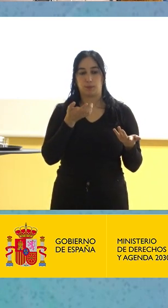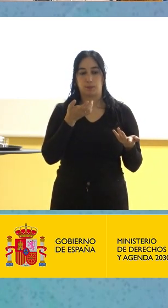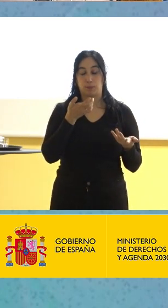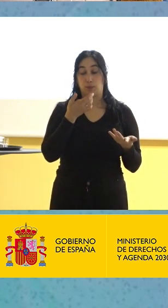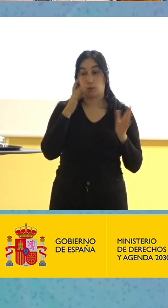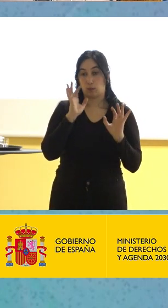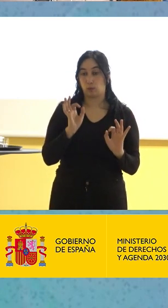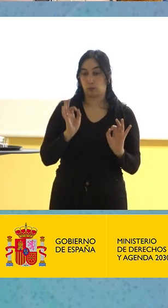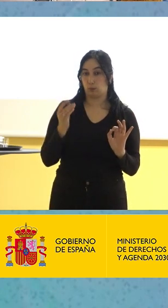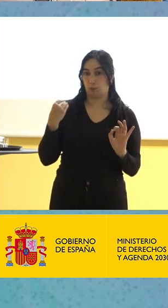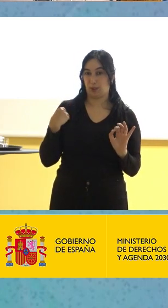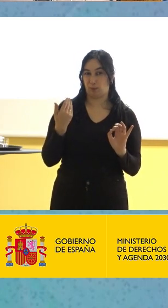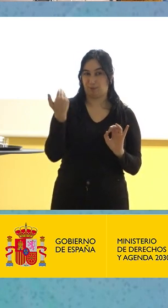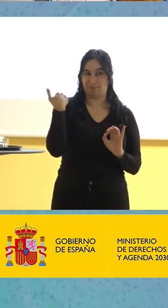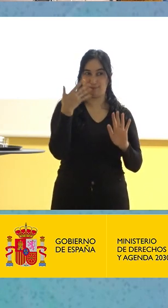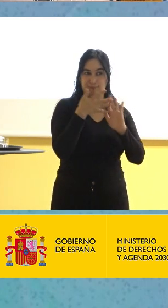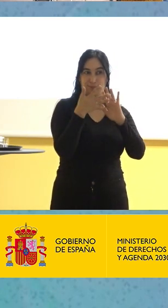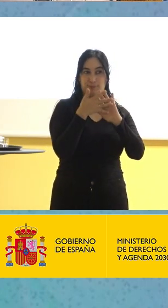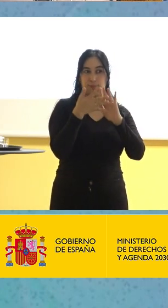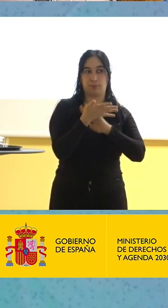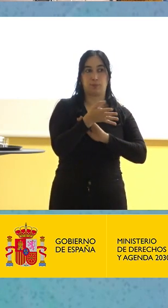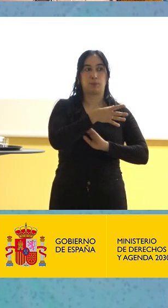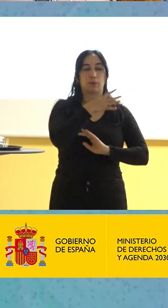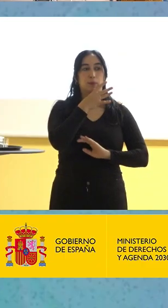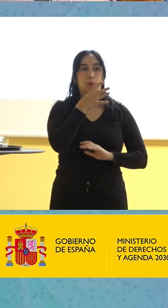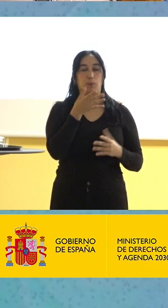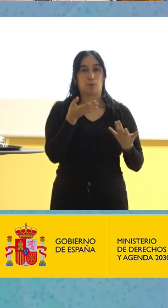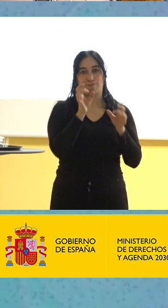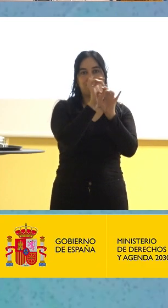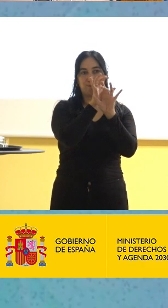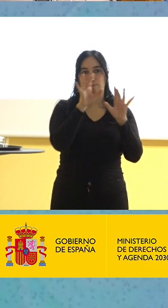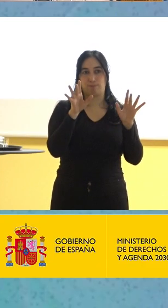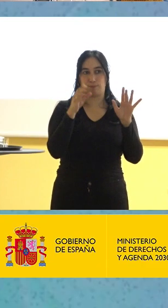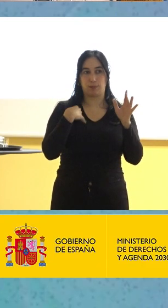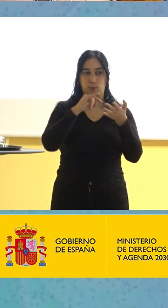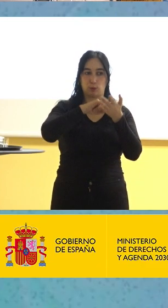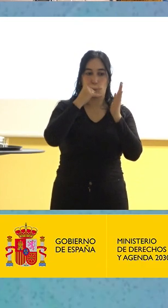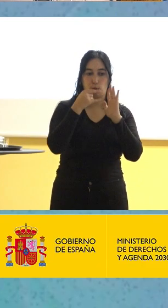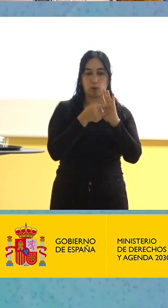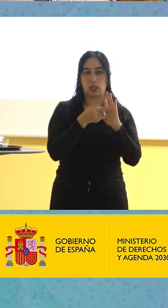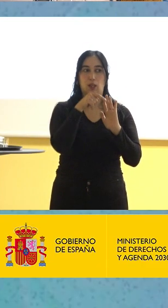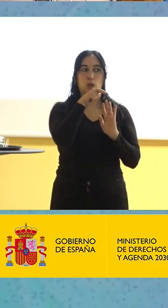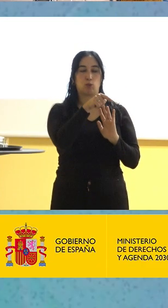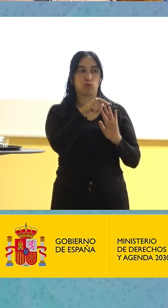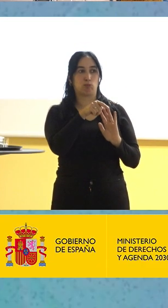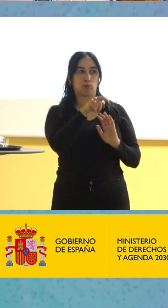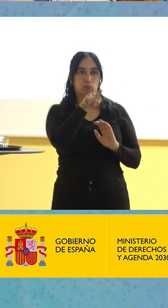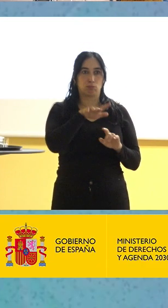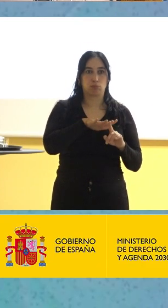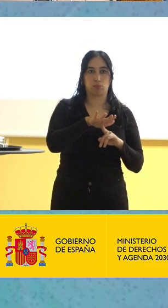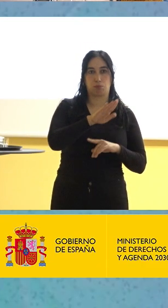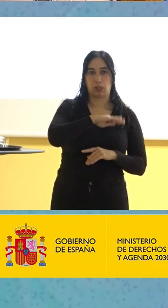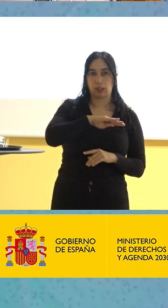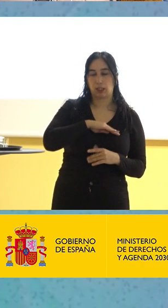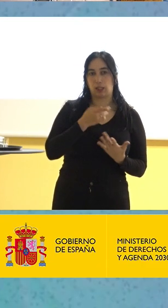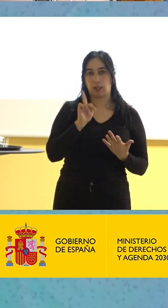bueno, pues precisamente, ¿no?, lo que comentábamos antes, que dado que está claro que estos proyectos están teniendo una importante relevancia, ¿no?,